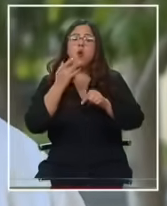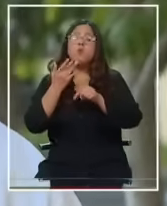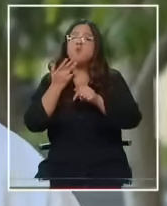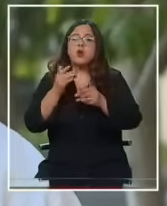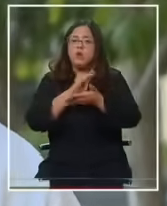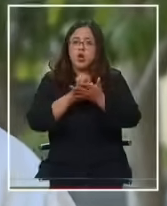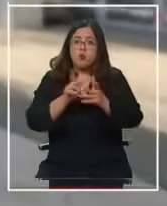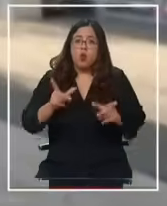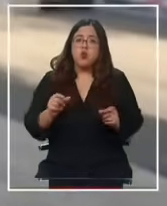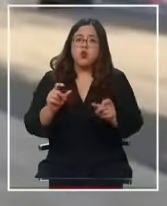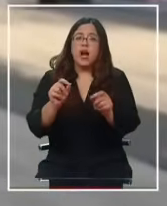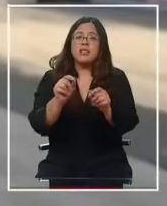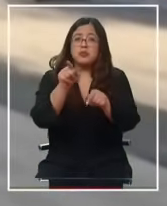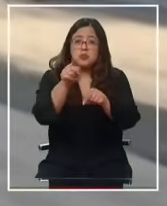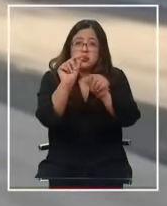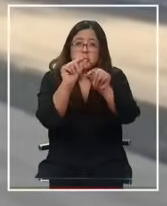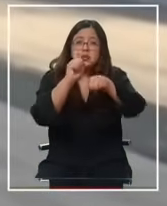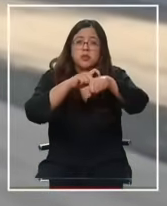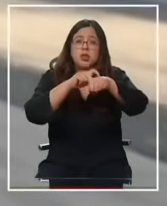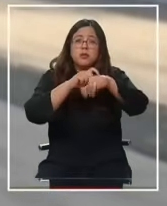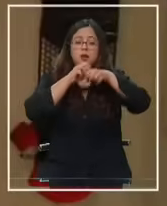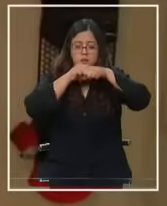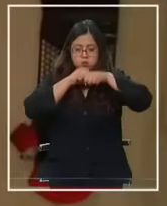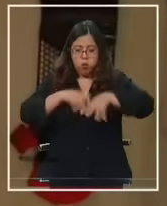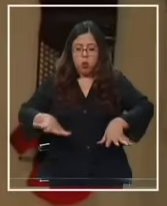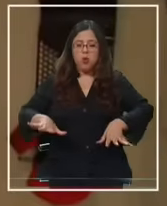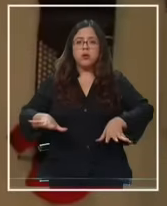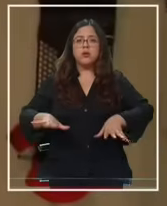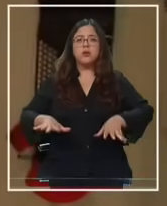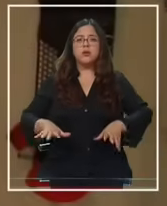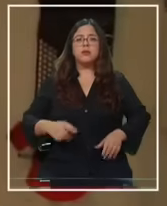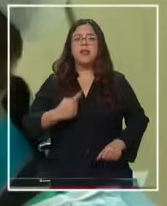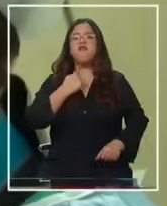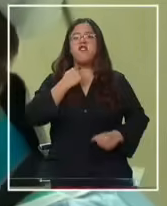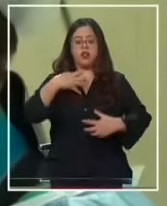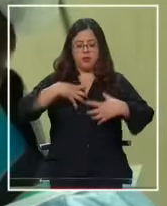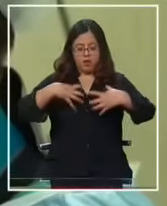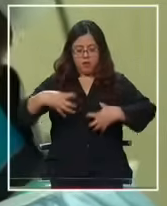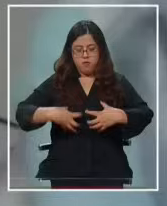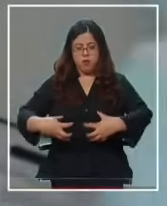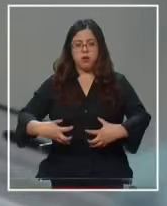si usted le da un poco de tiempo, se va a diseminar.